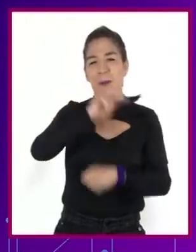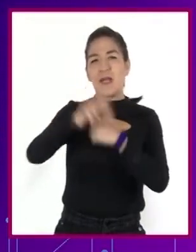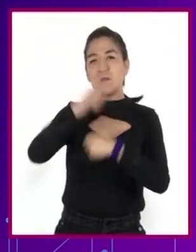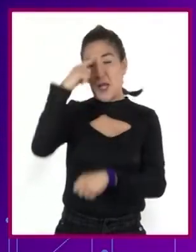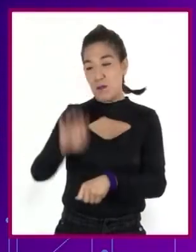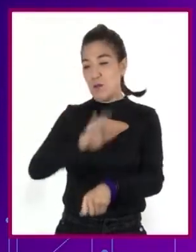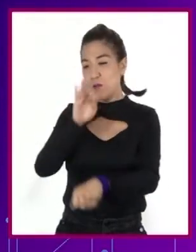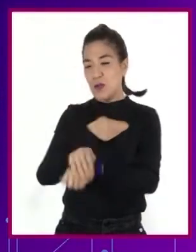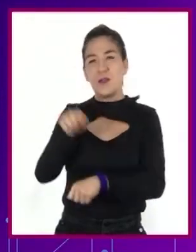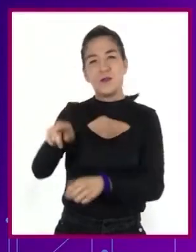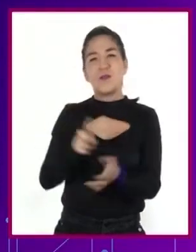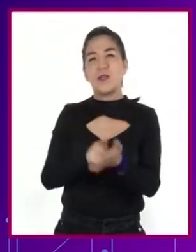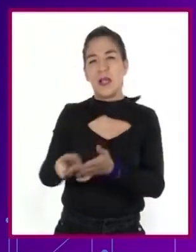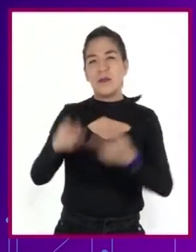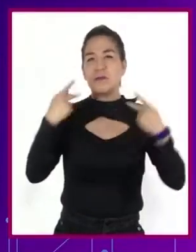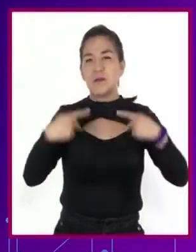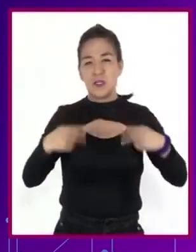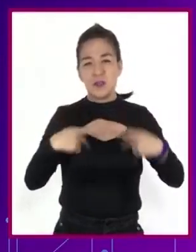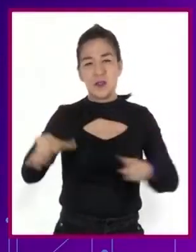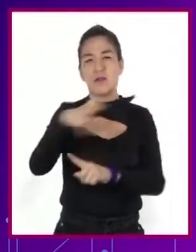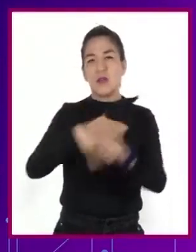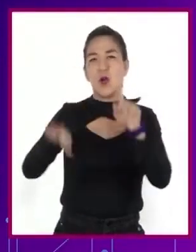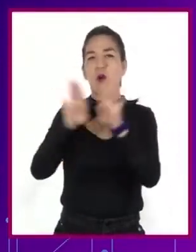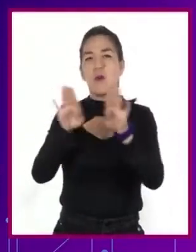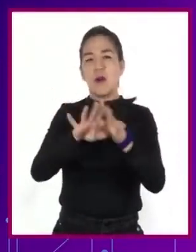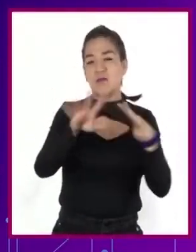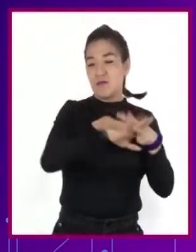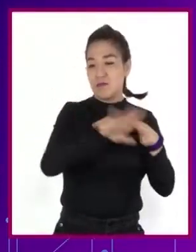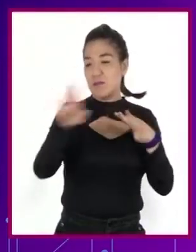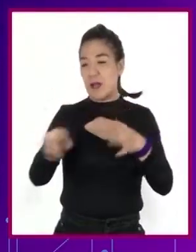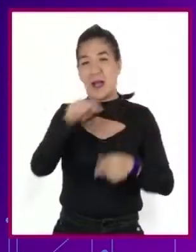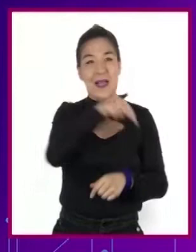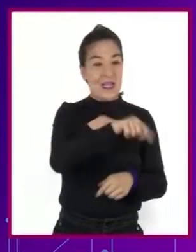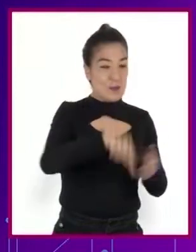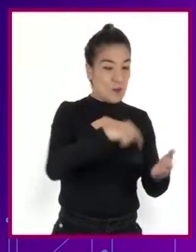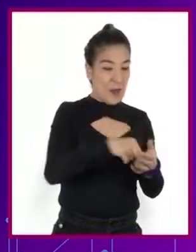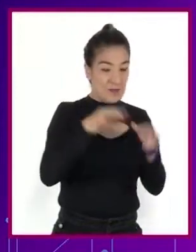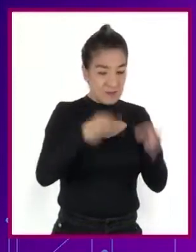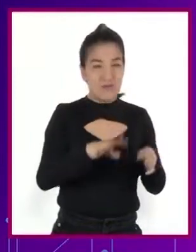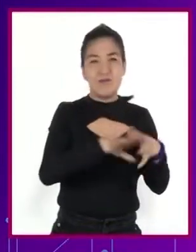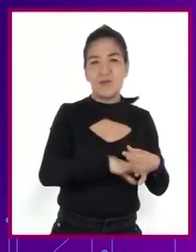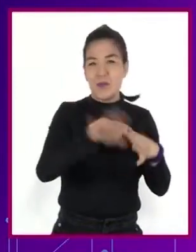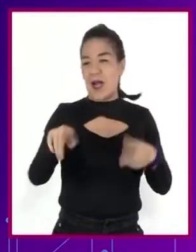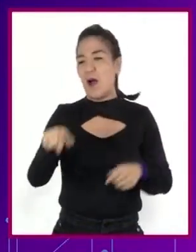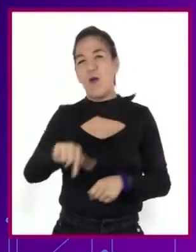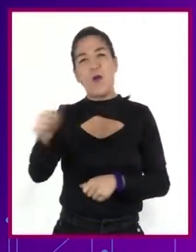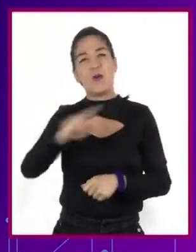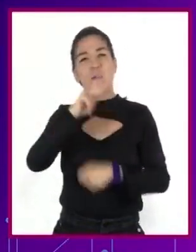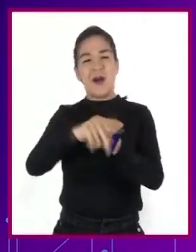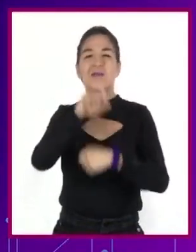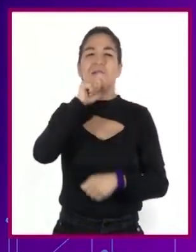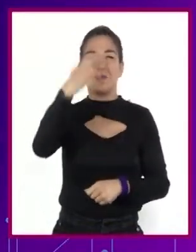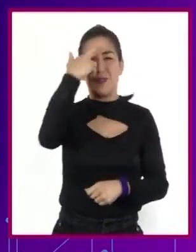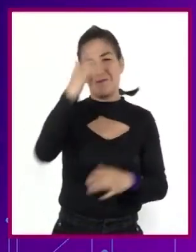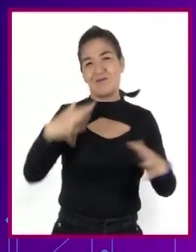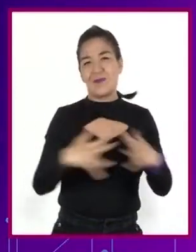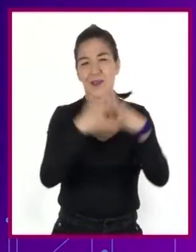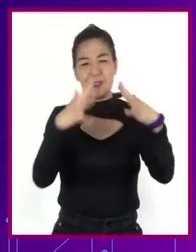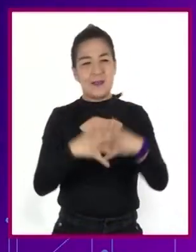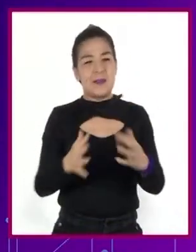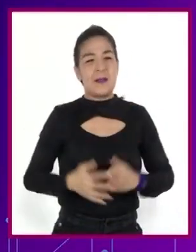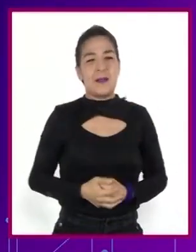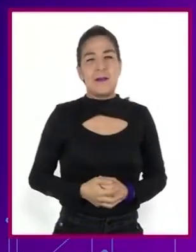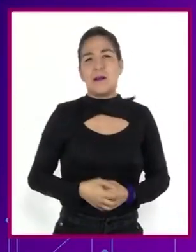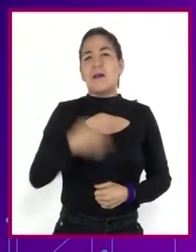proteger los derechos de la población que emigró de sus países de origen debido a la inseguridad que generó la guerra. Aunque de